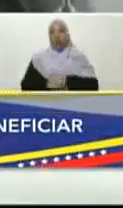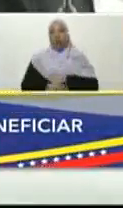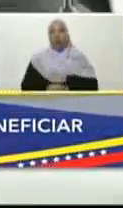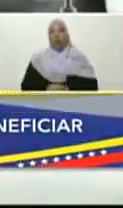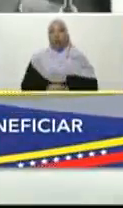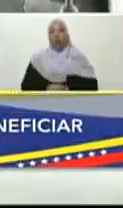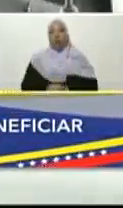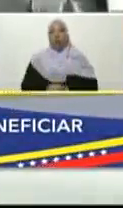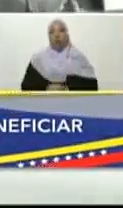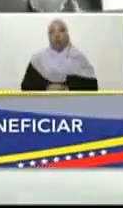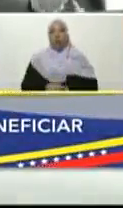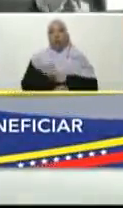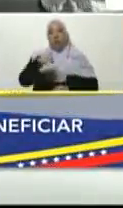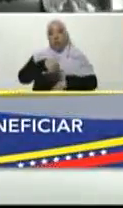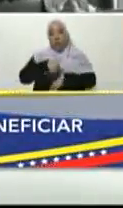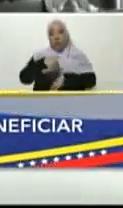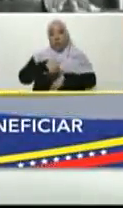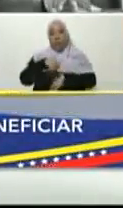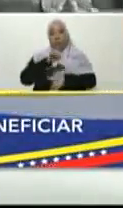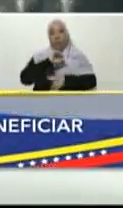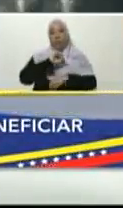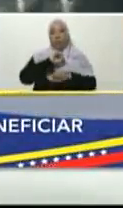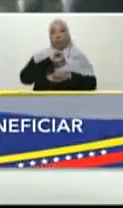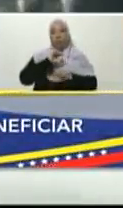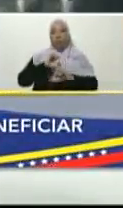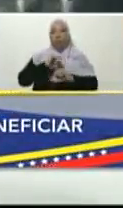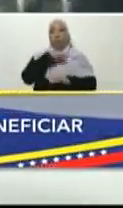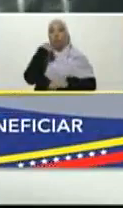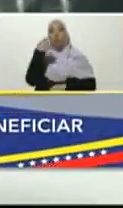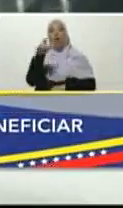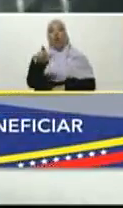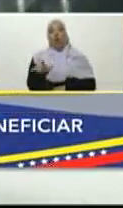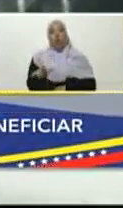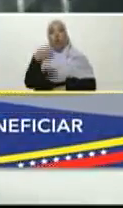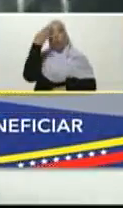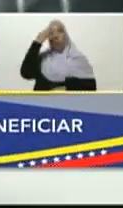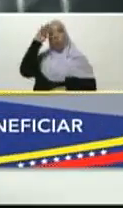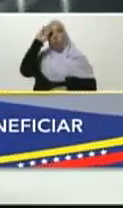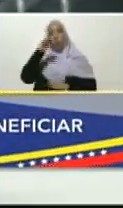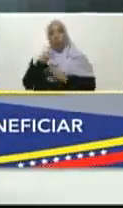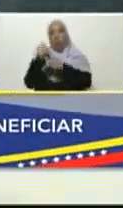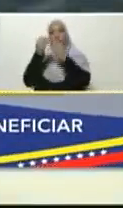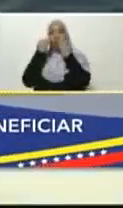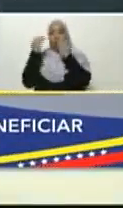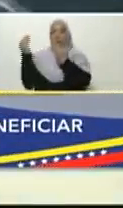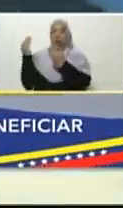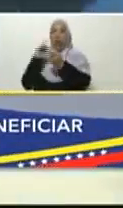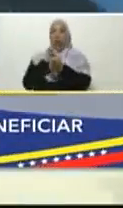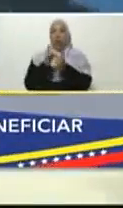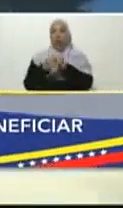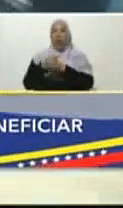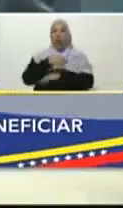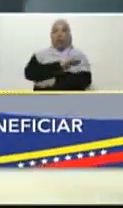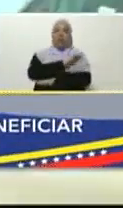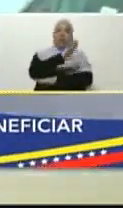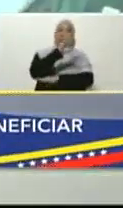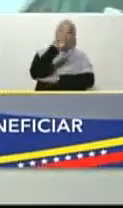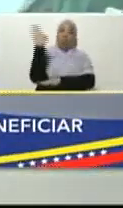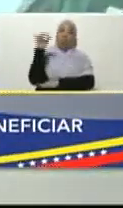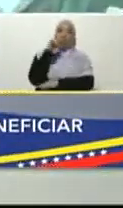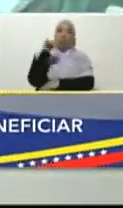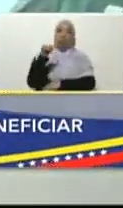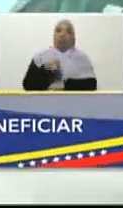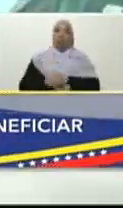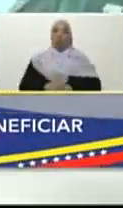de que más o menos a esta hora partiera de este mundo, cambiara de paisaje el comandante